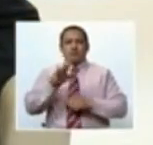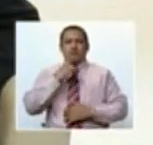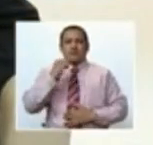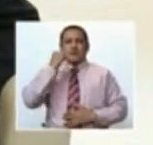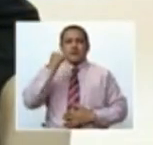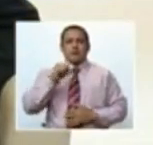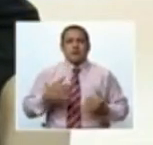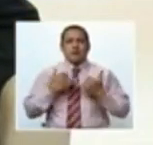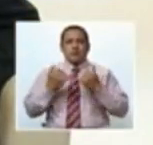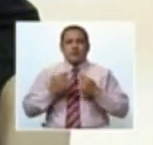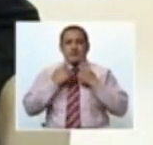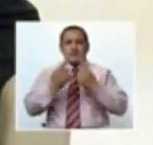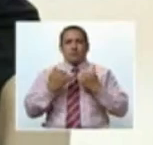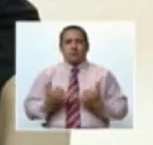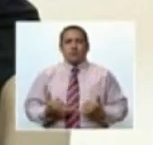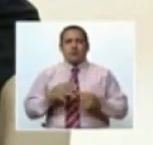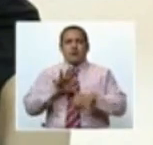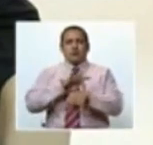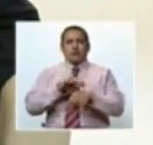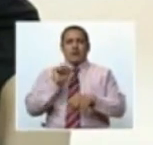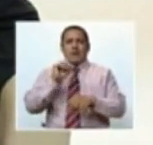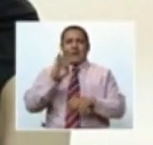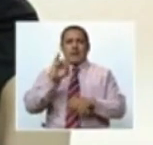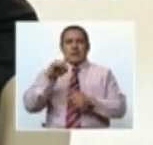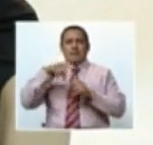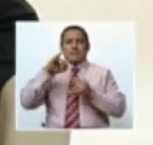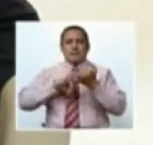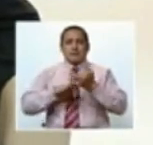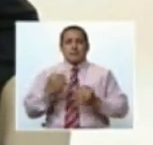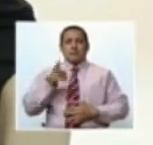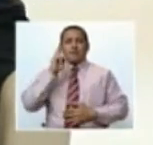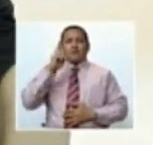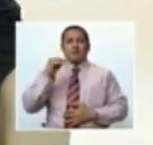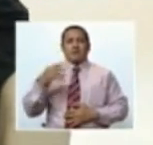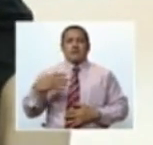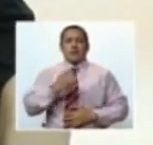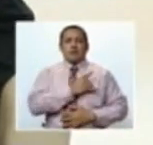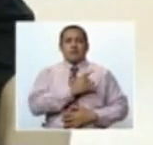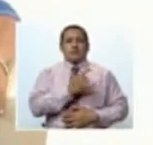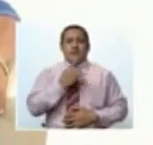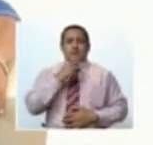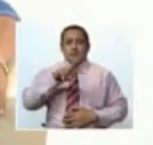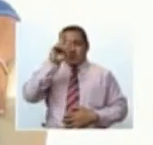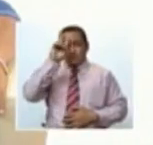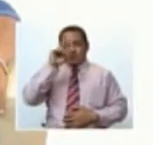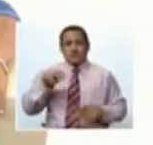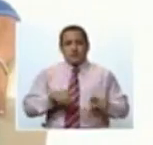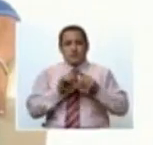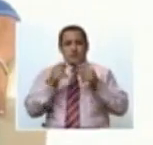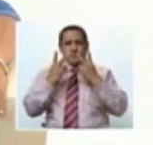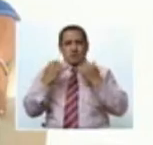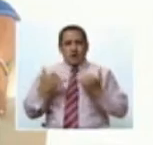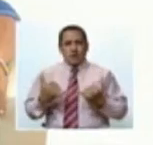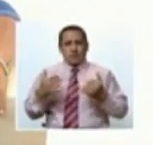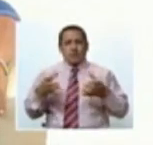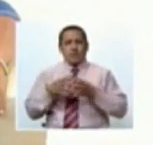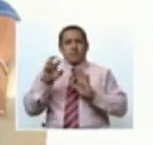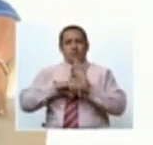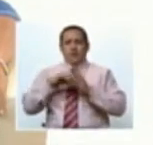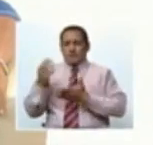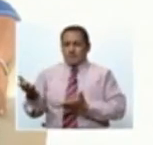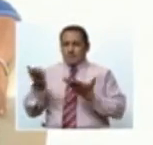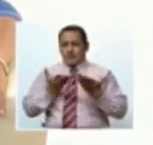Seguimos con Tus Derechos y estamos ahora con la doctora Elena Alvites, que es profesora de Derecho de la Pontificia Universidad Católica del Perú, que nos acompaña para